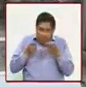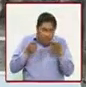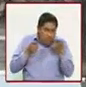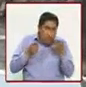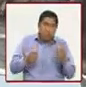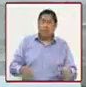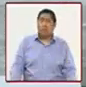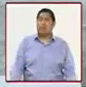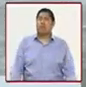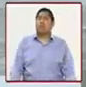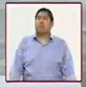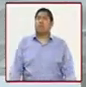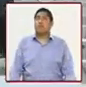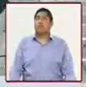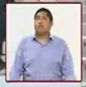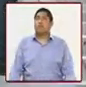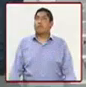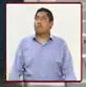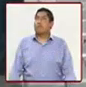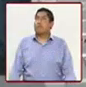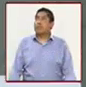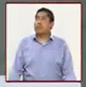controles.